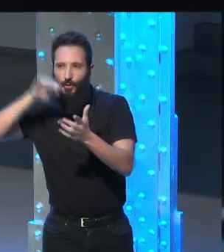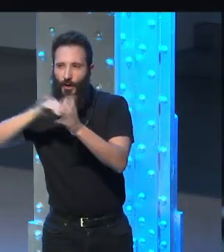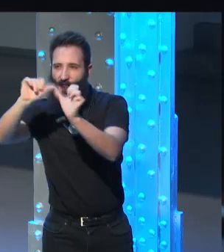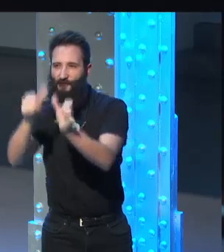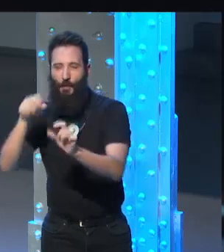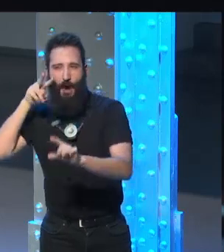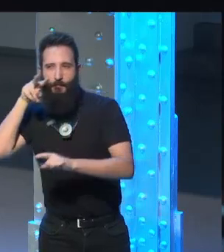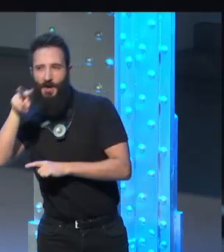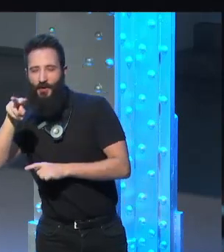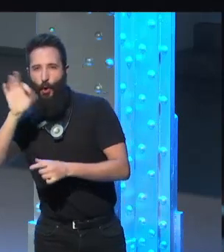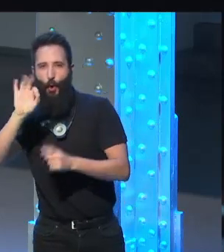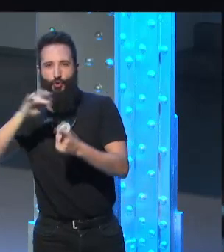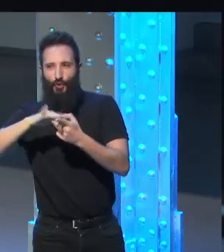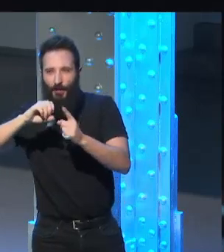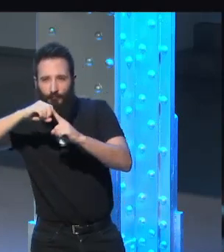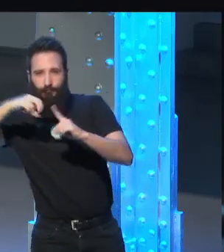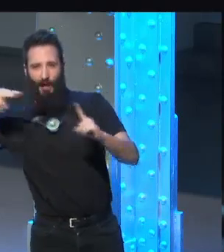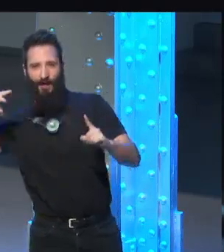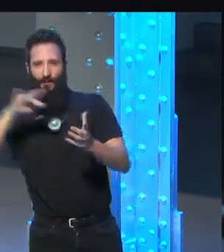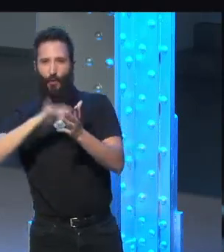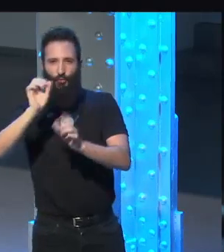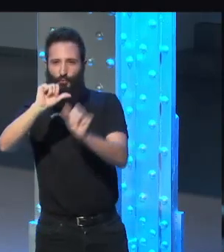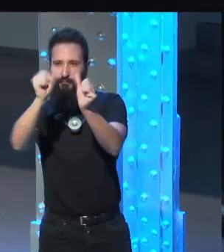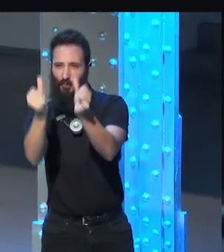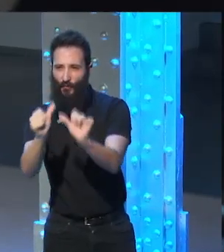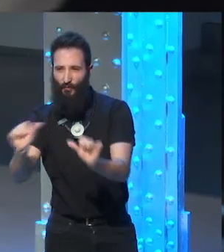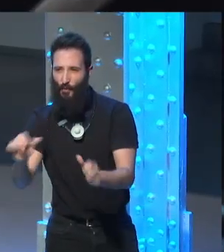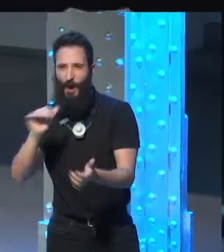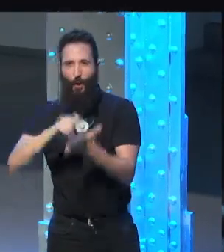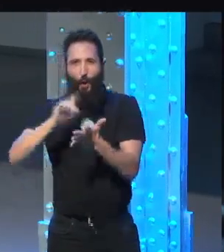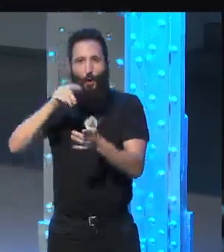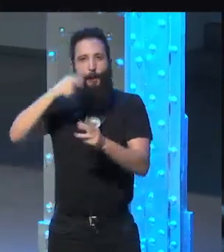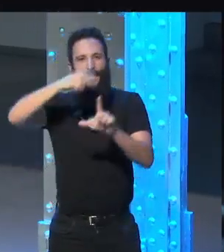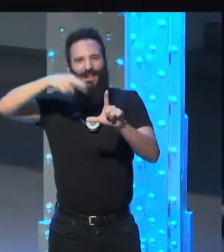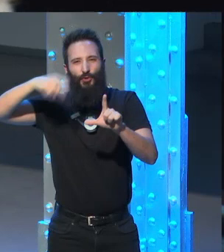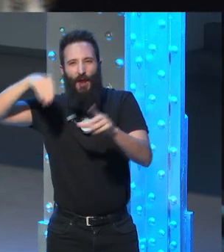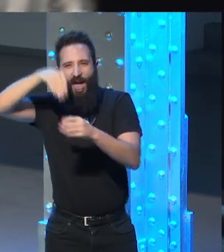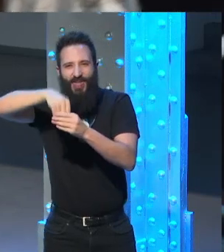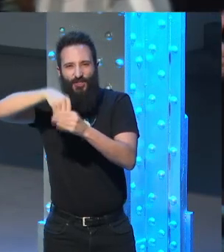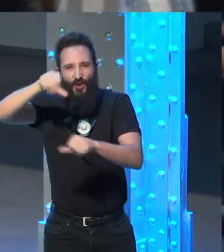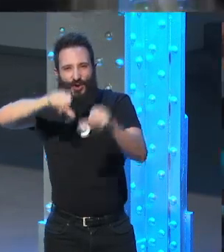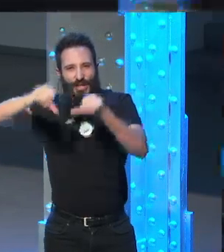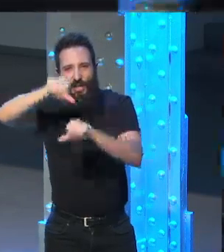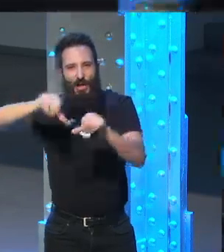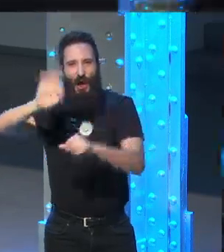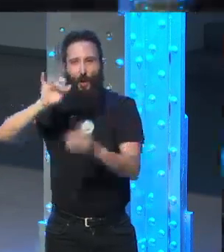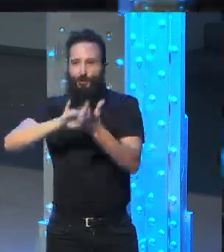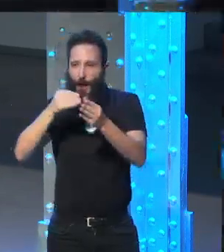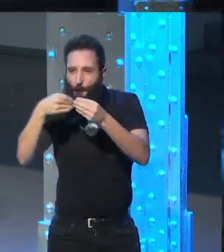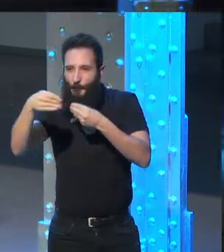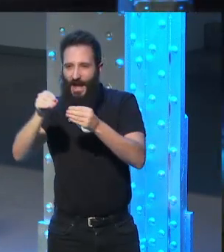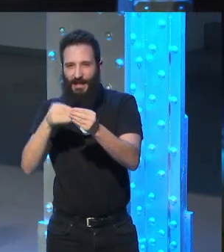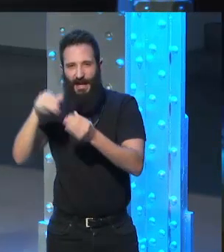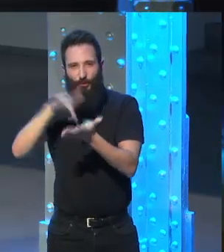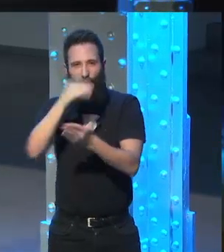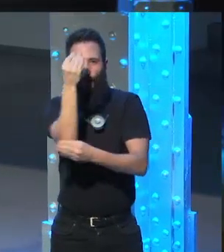que tiene, o en la perspectiva, la geometría, la composición química de las pinturas que lo forman, o de los materiales que forman